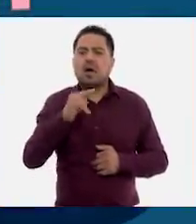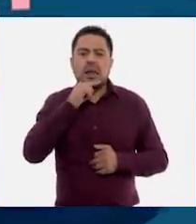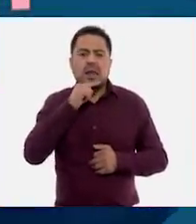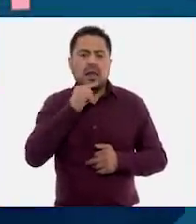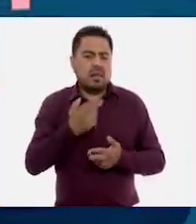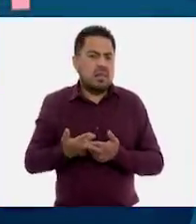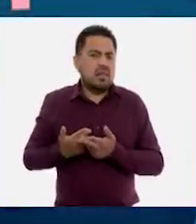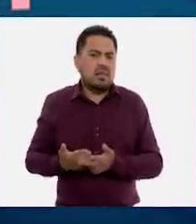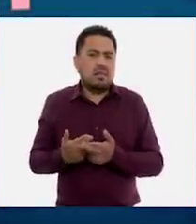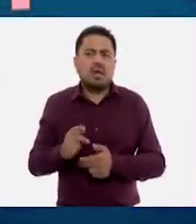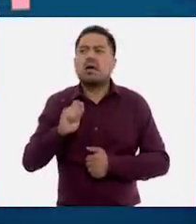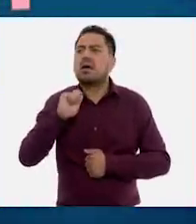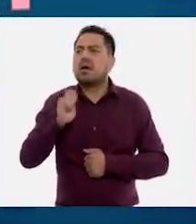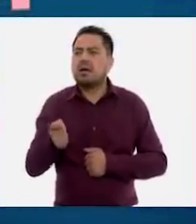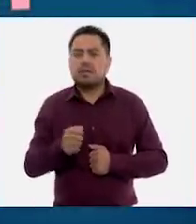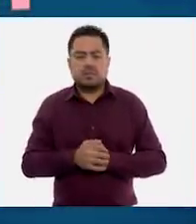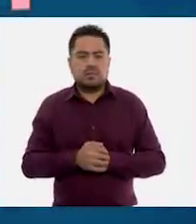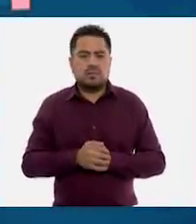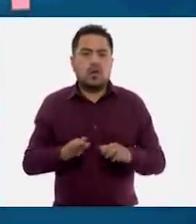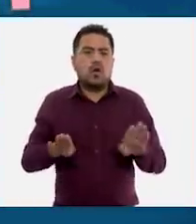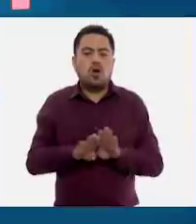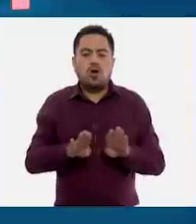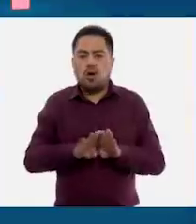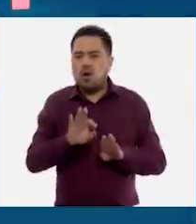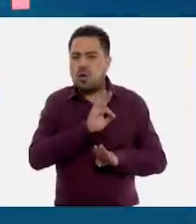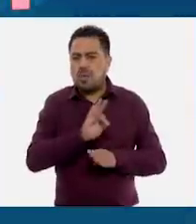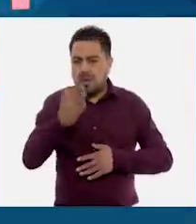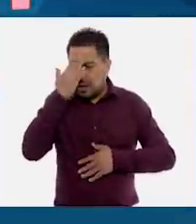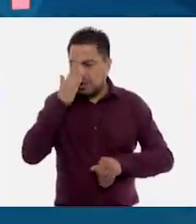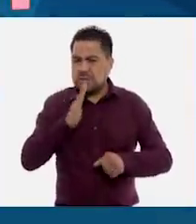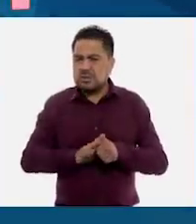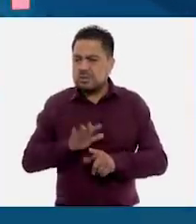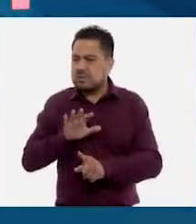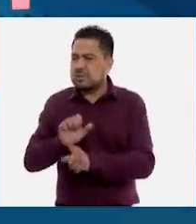le sobraron? ¿Cómo lo podríamos saber?